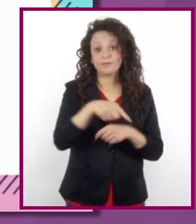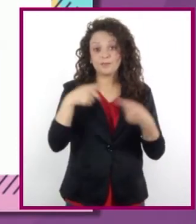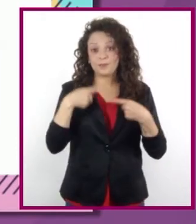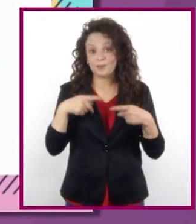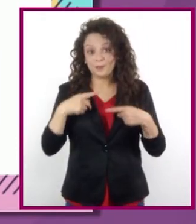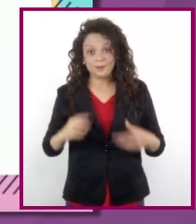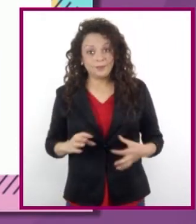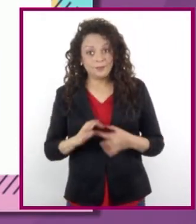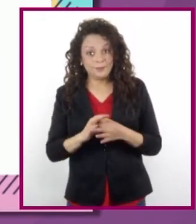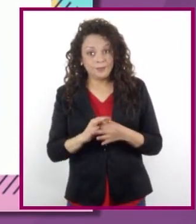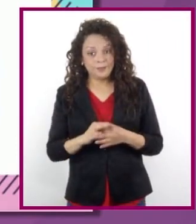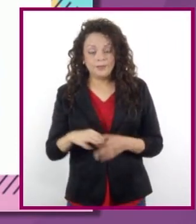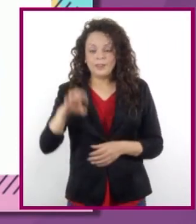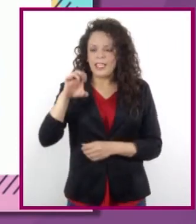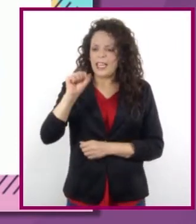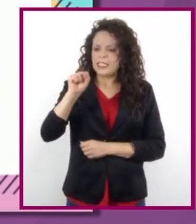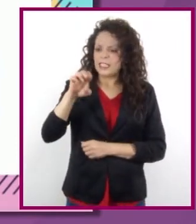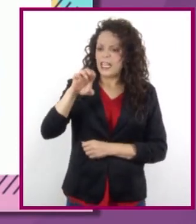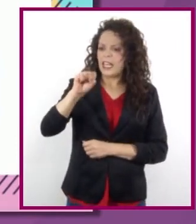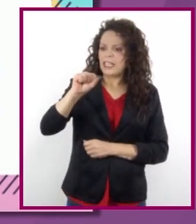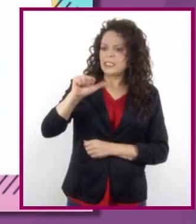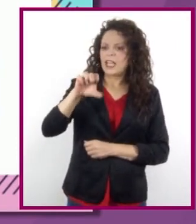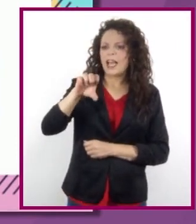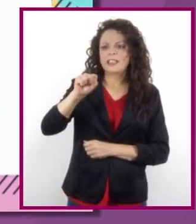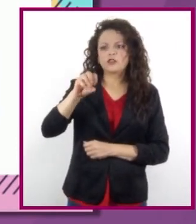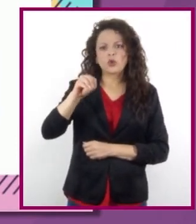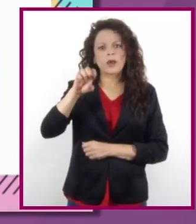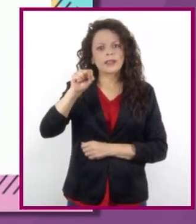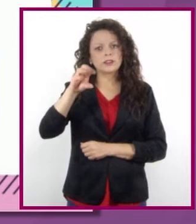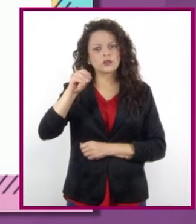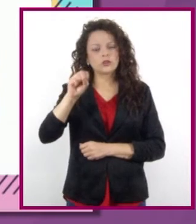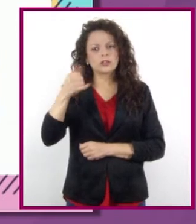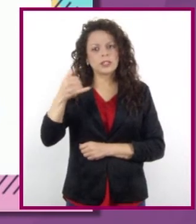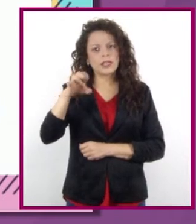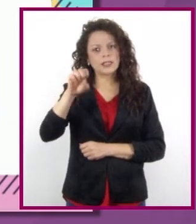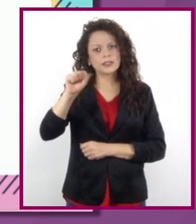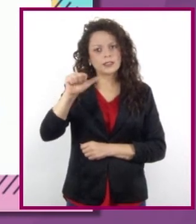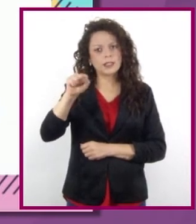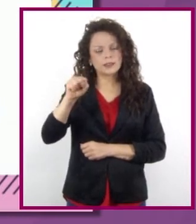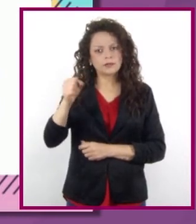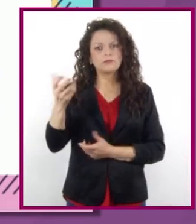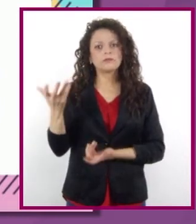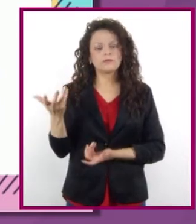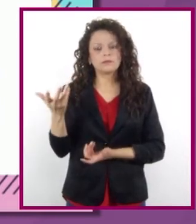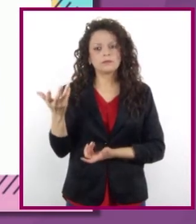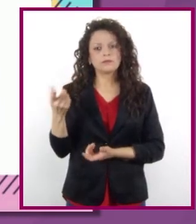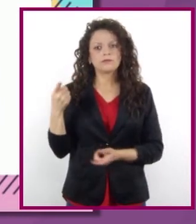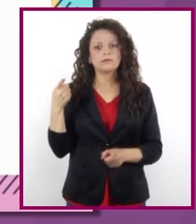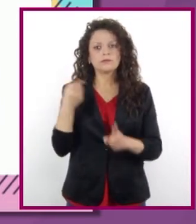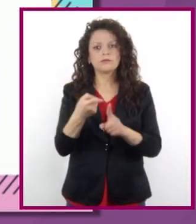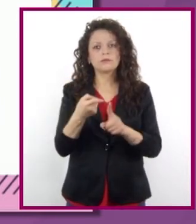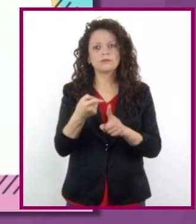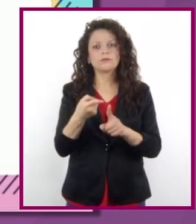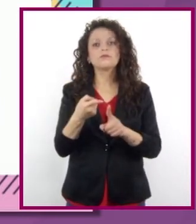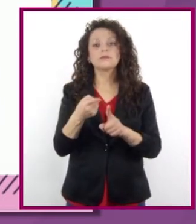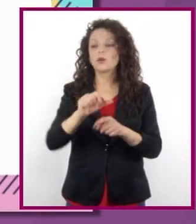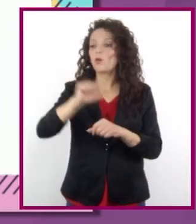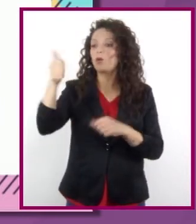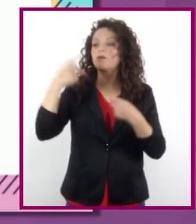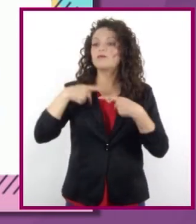casos ese, esa, eso, esos y esas delatan cercanía al